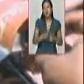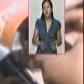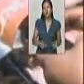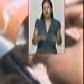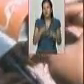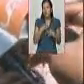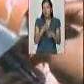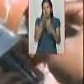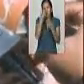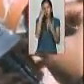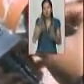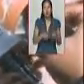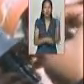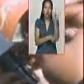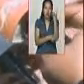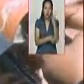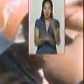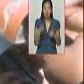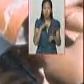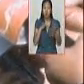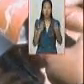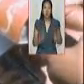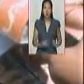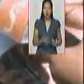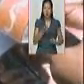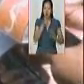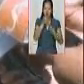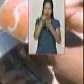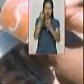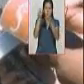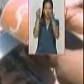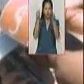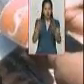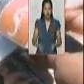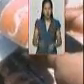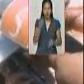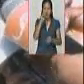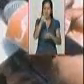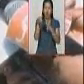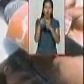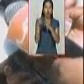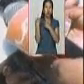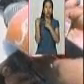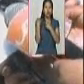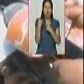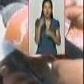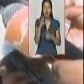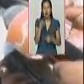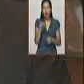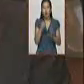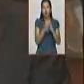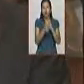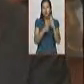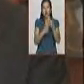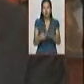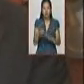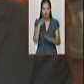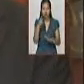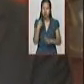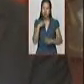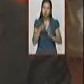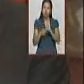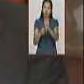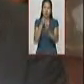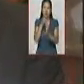y por eso estamos presentando una denuncia formal al comité de lucha contra el racismo y toda forma de discriminación luego de las declaraciones